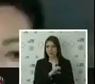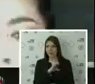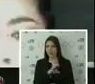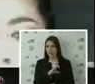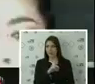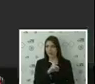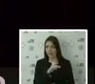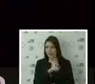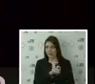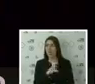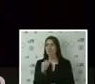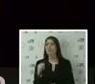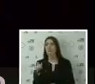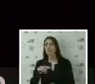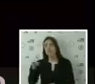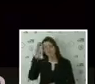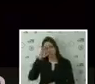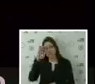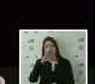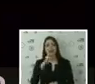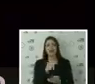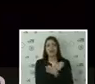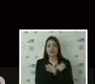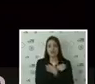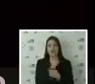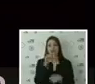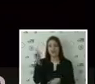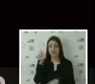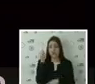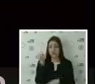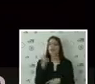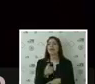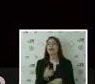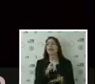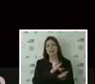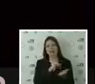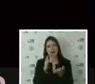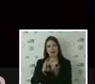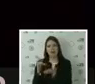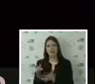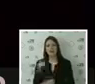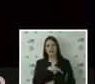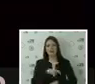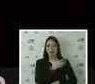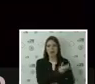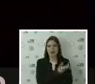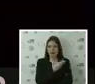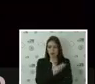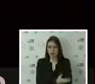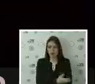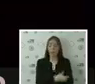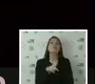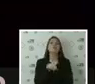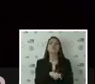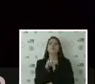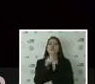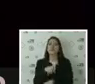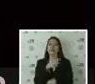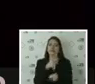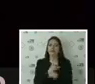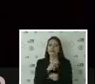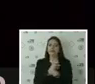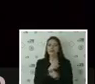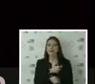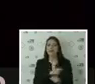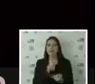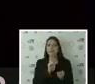Educación, Ciencia, Tecnología e Innovación de la Ciudad de México les agradecen su compañía al webinar 3 del